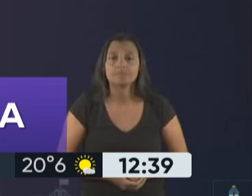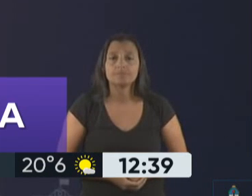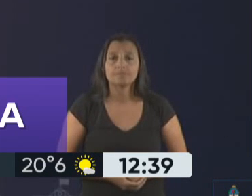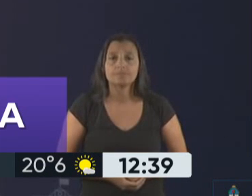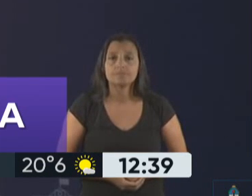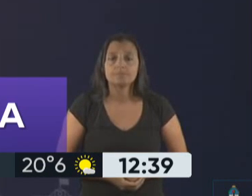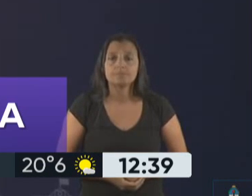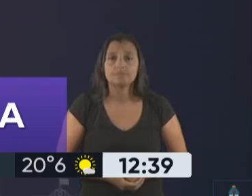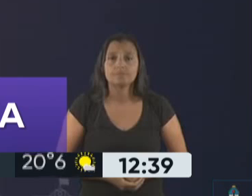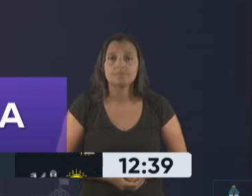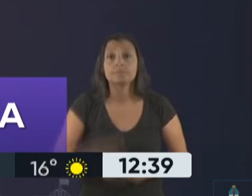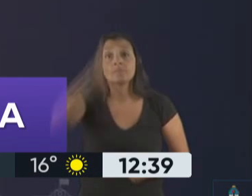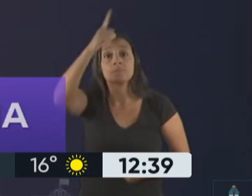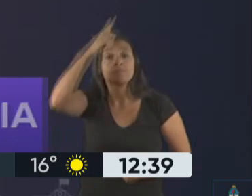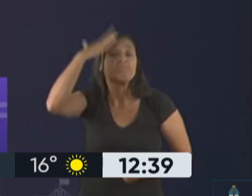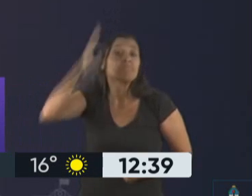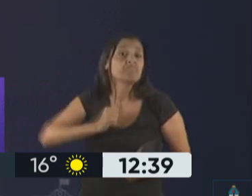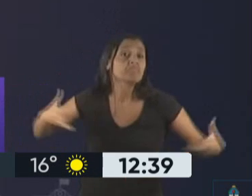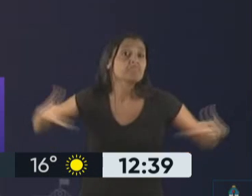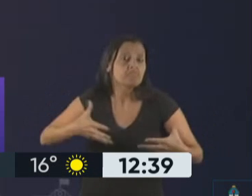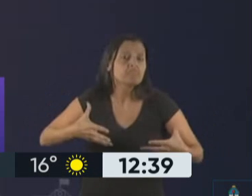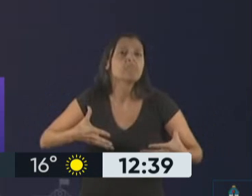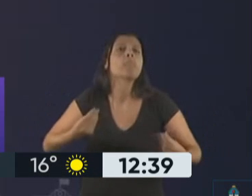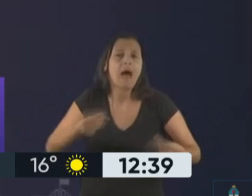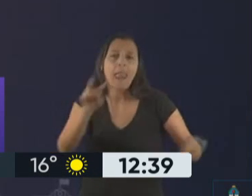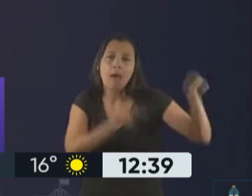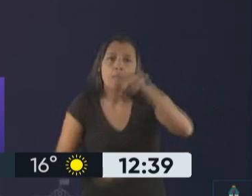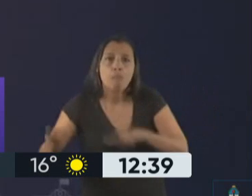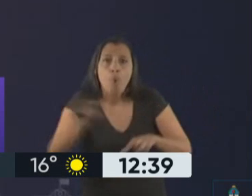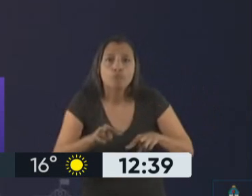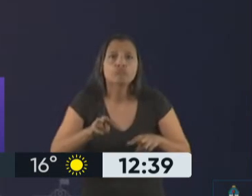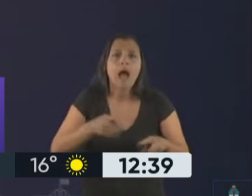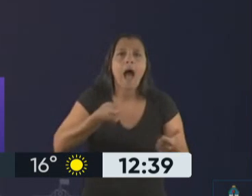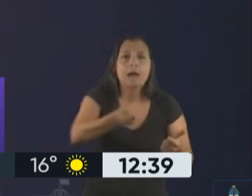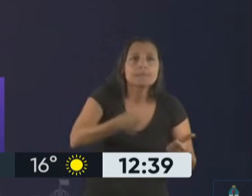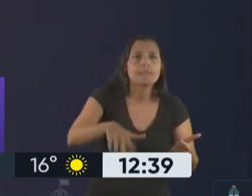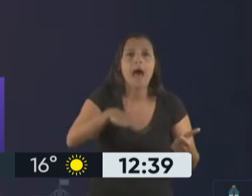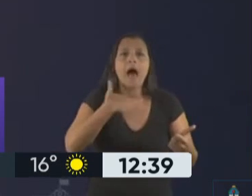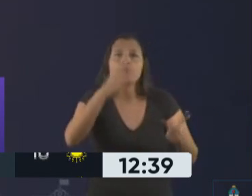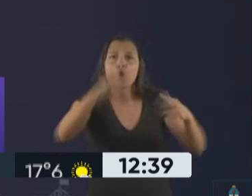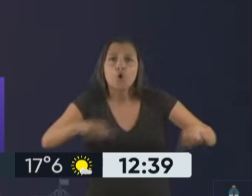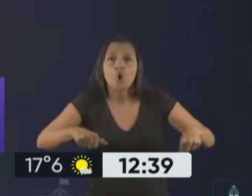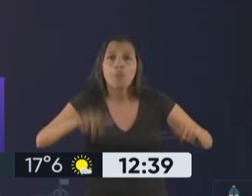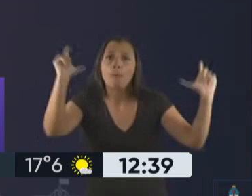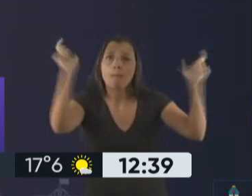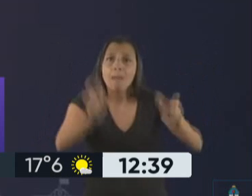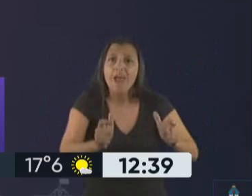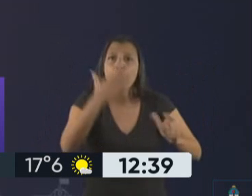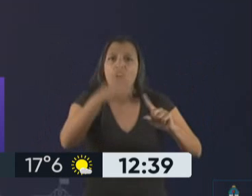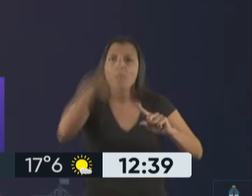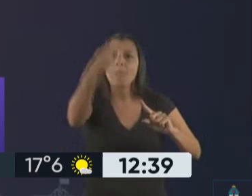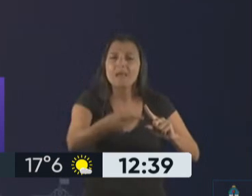reprimido por la fuerza de seguridad para que el delito cese, no puede después la